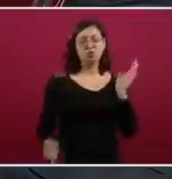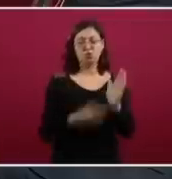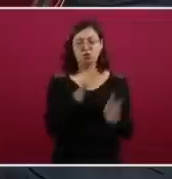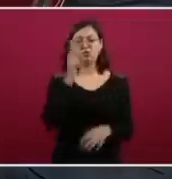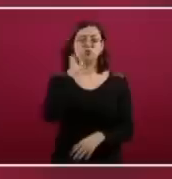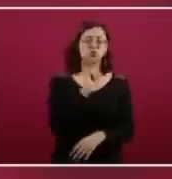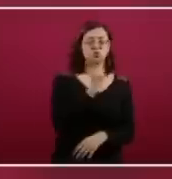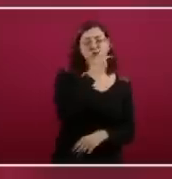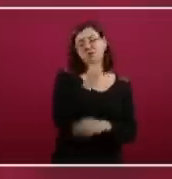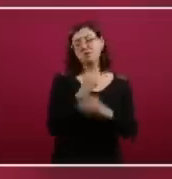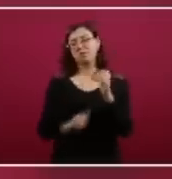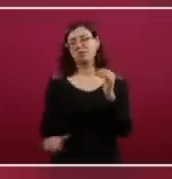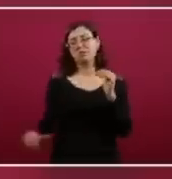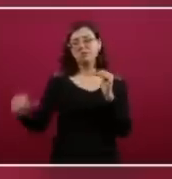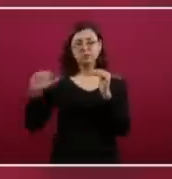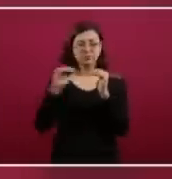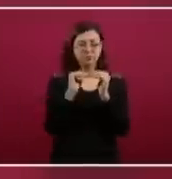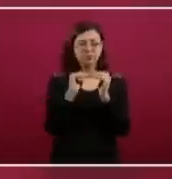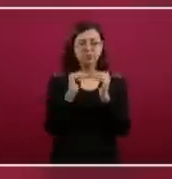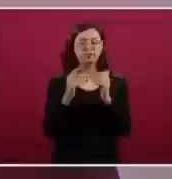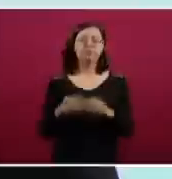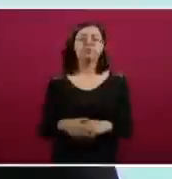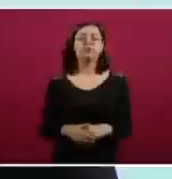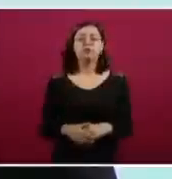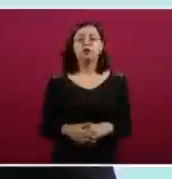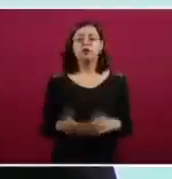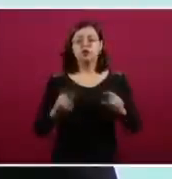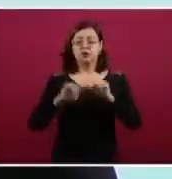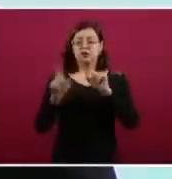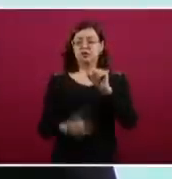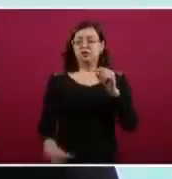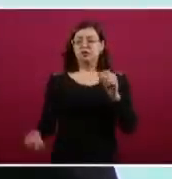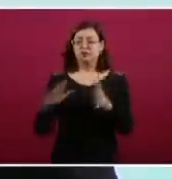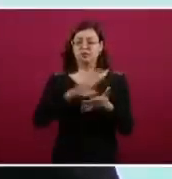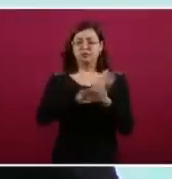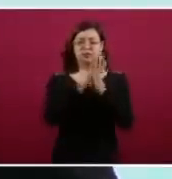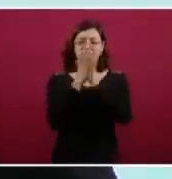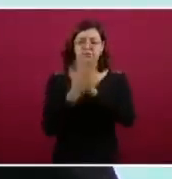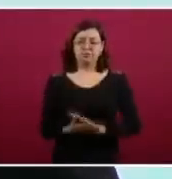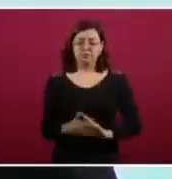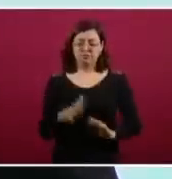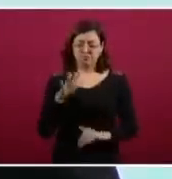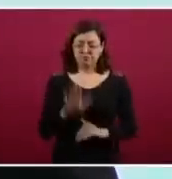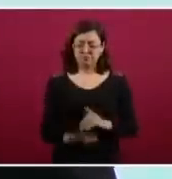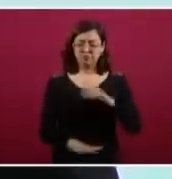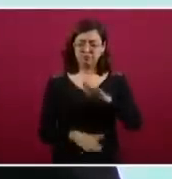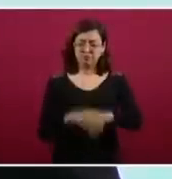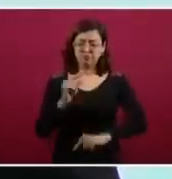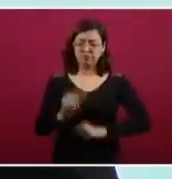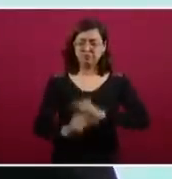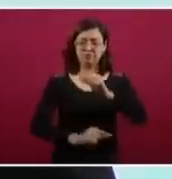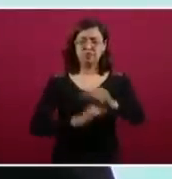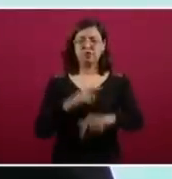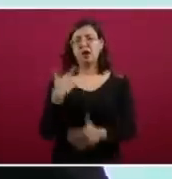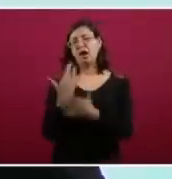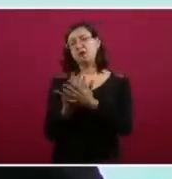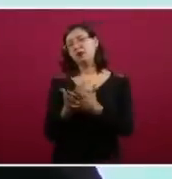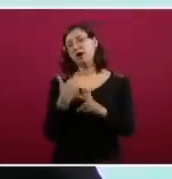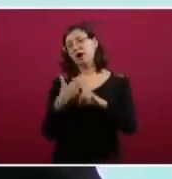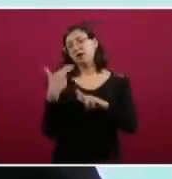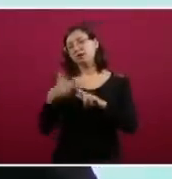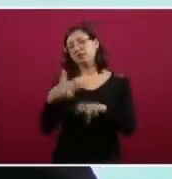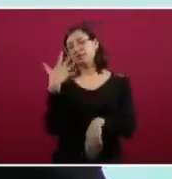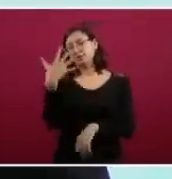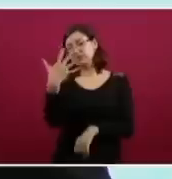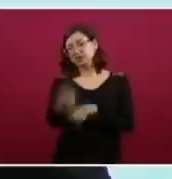entre mujeres y hombres. La transformación de México se construye paso a paso y no dentro de 5 años, así que